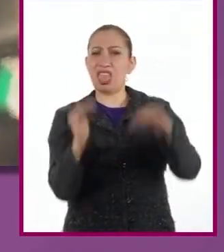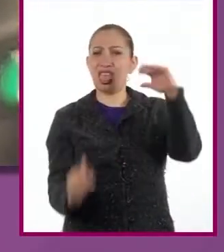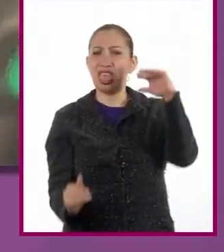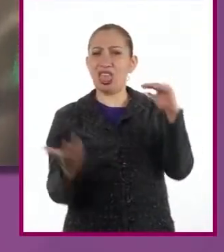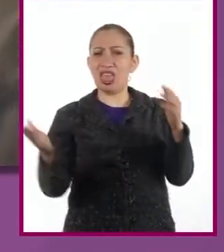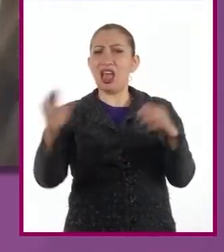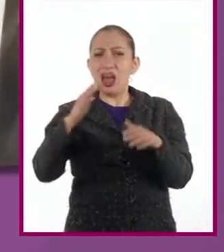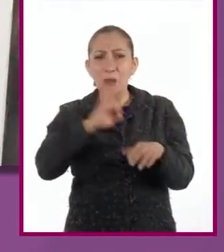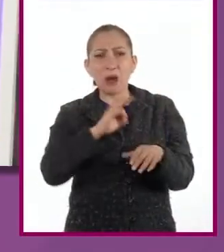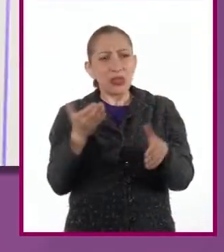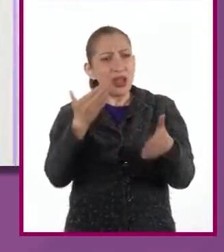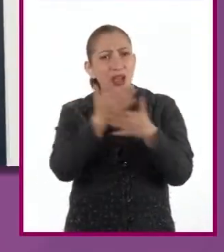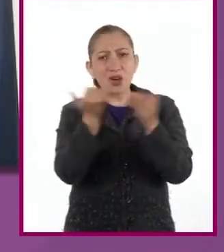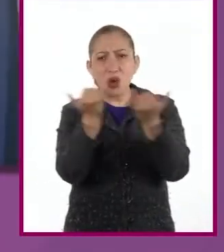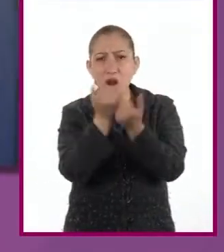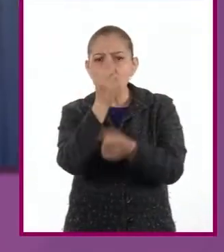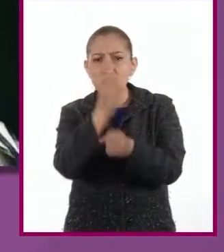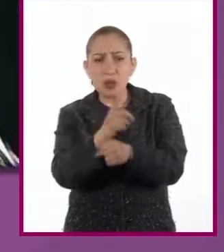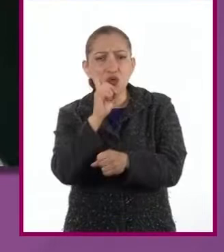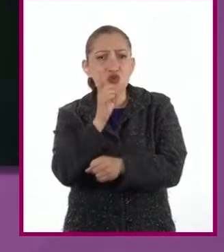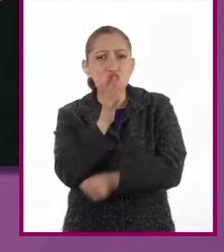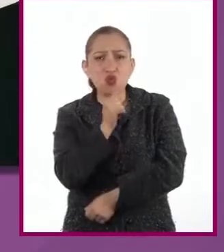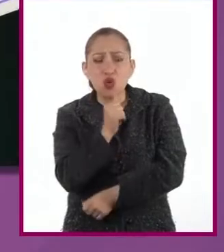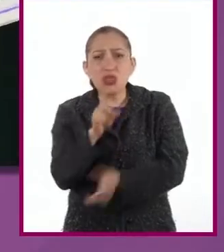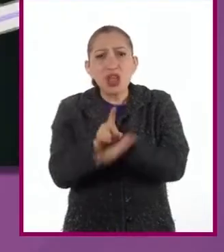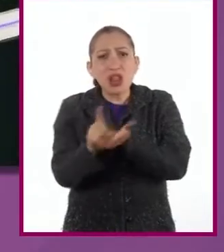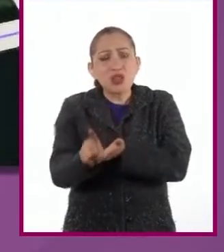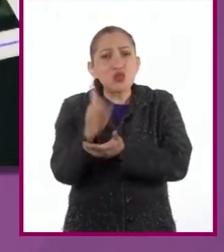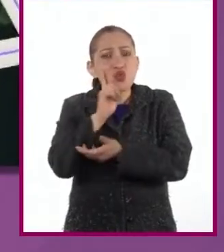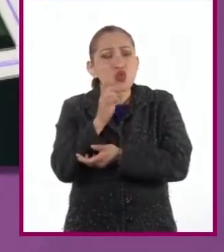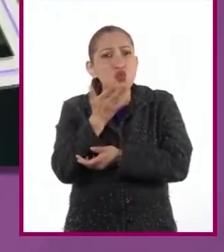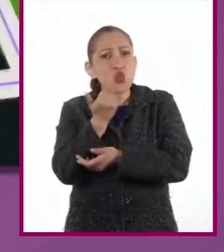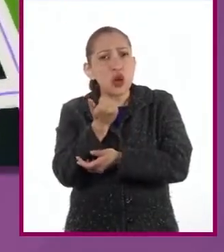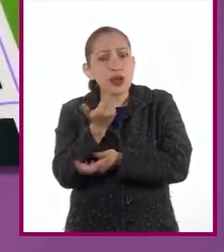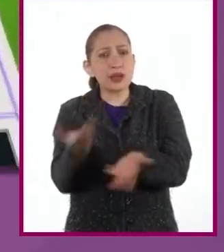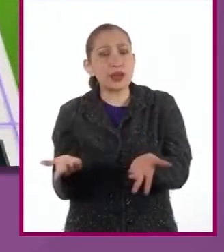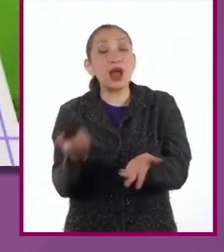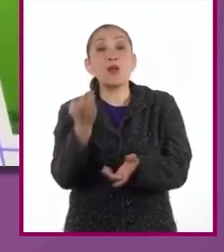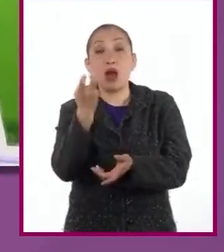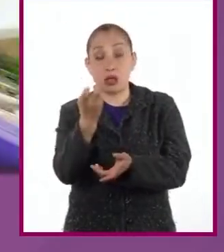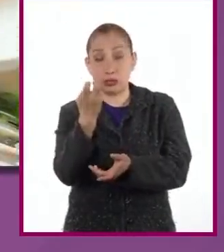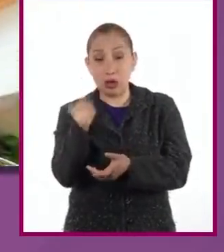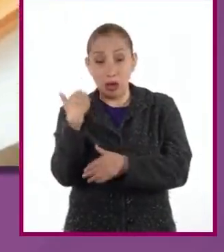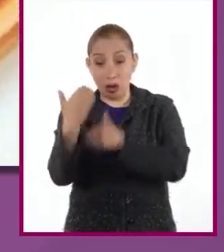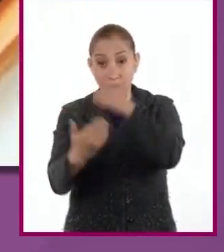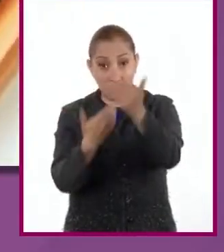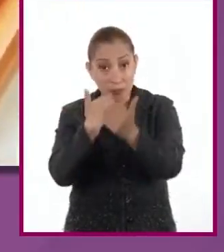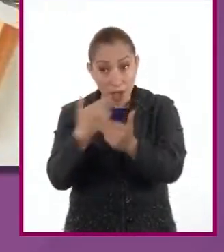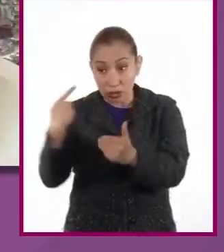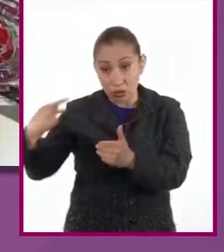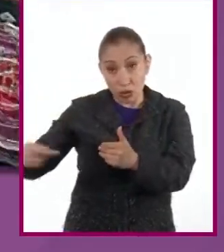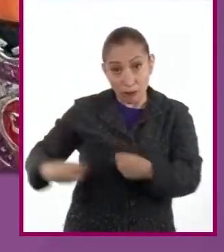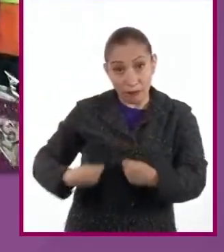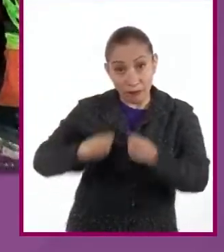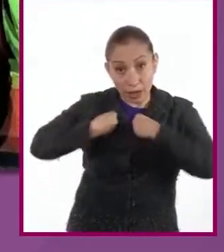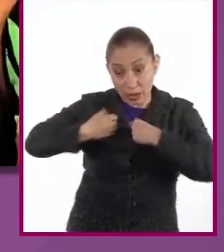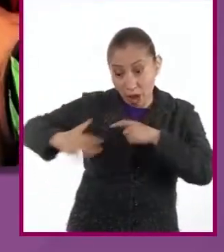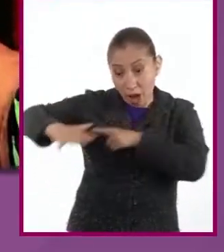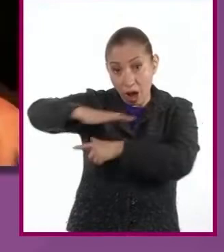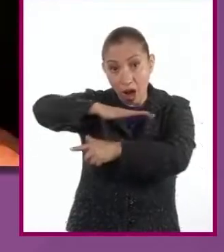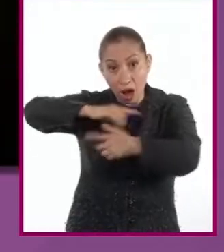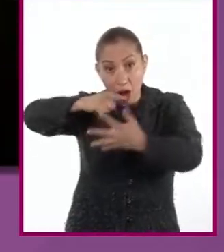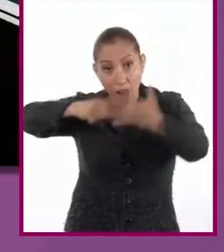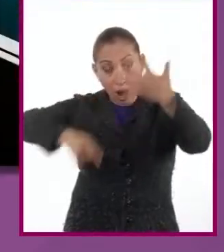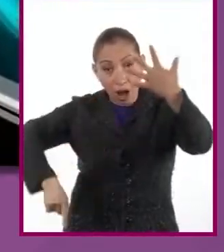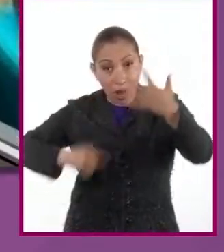desigualdad en el acceso a las mismas oportunidades y derechos para las mujeres, para desarrollarse plenamente en todos los ámbitos de la